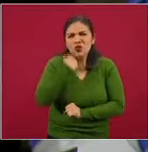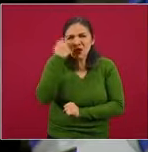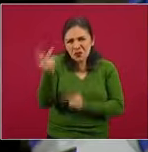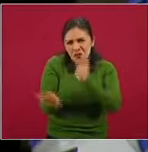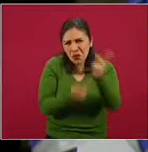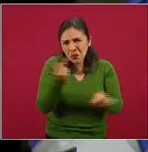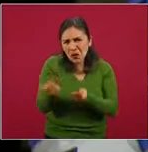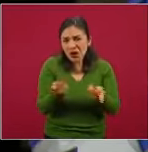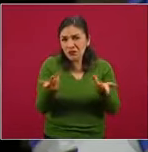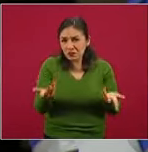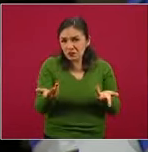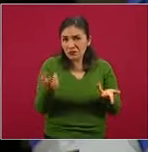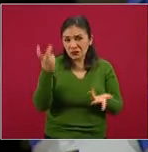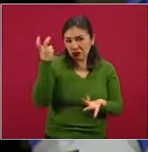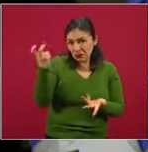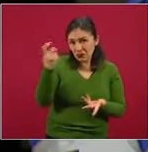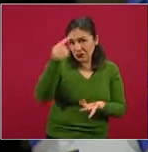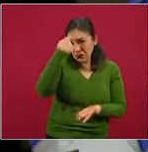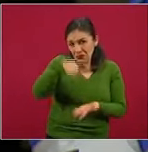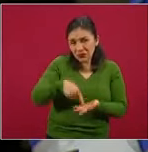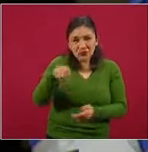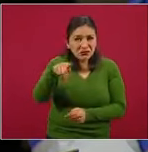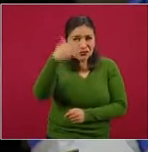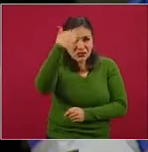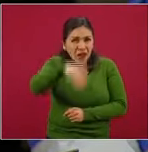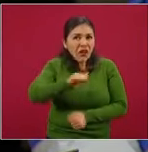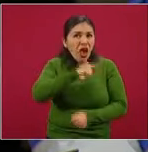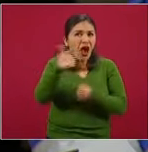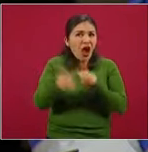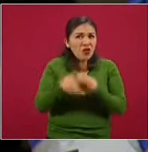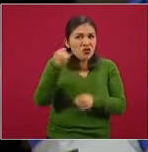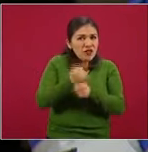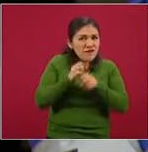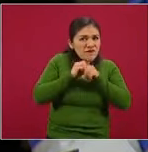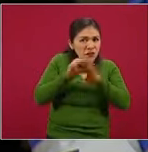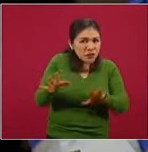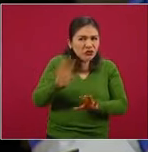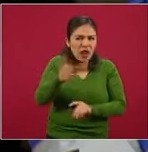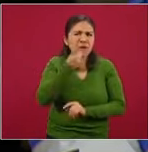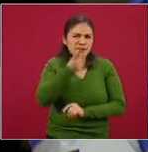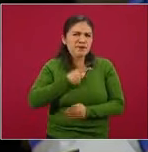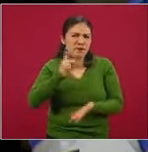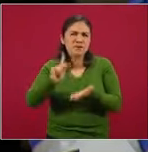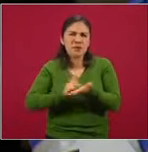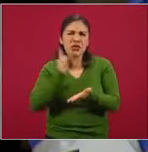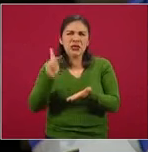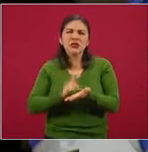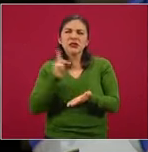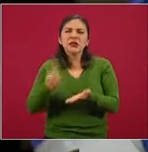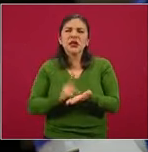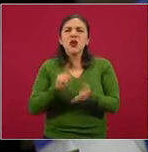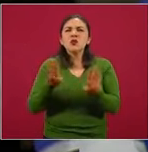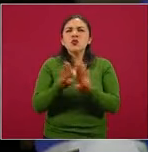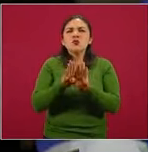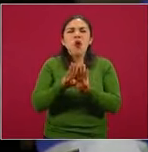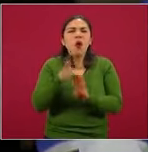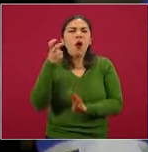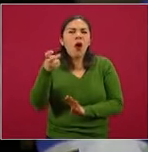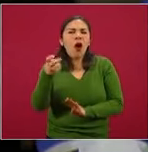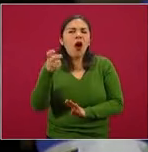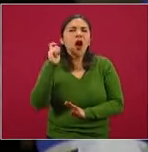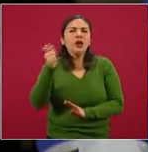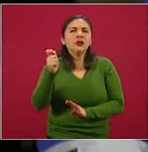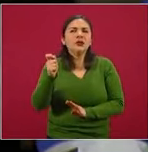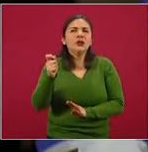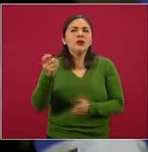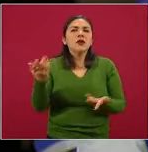sobre eso, si es algo que ustedes tengan información. Ya nos ha dicho varias veces esta relación que hay